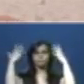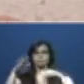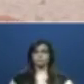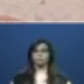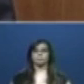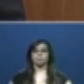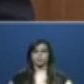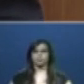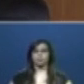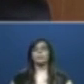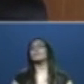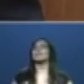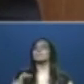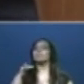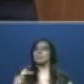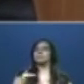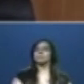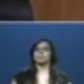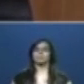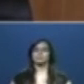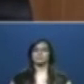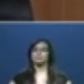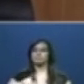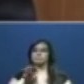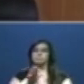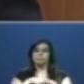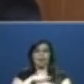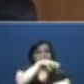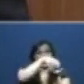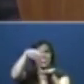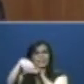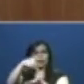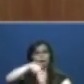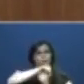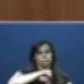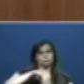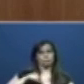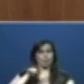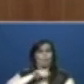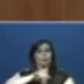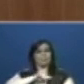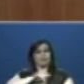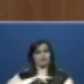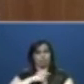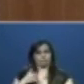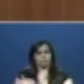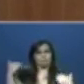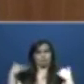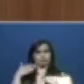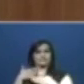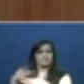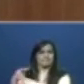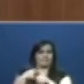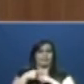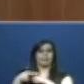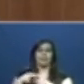además además y para potenciar la autonomía de los centros y el sentido de corresponsabilidad de la comunidad educativa contaremos antes de acabar